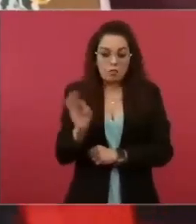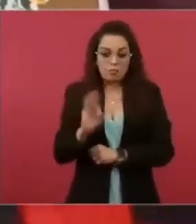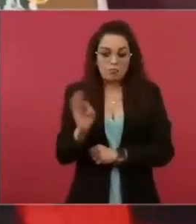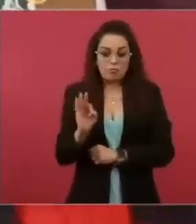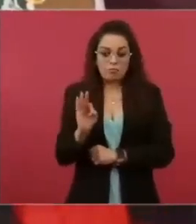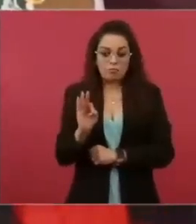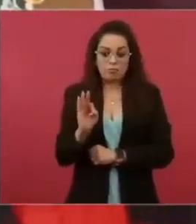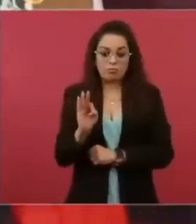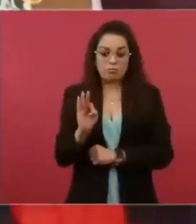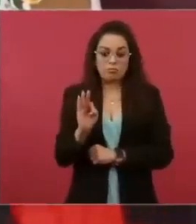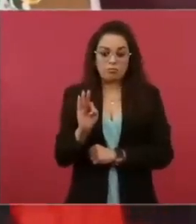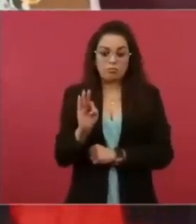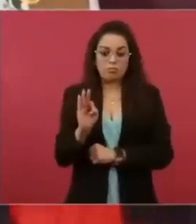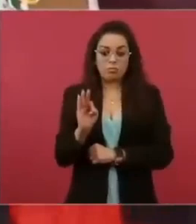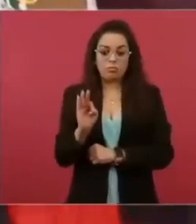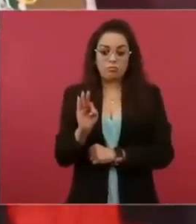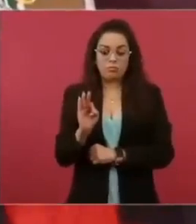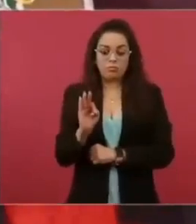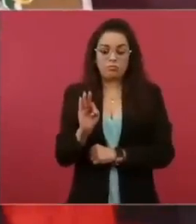tuviésemos cuadros,